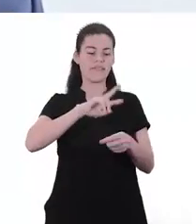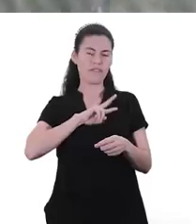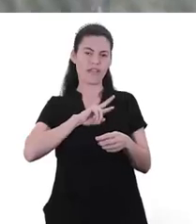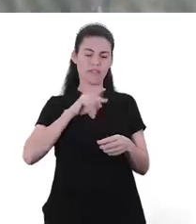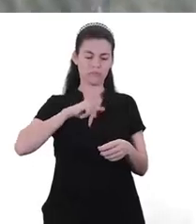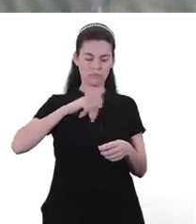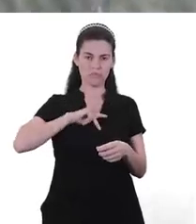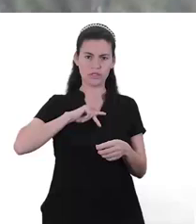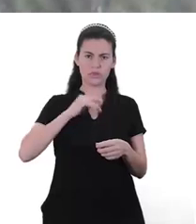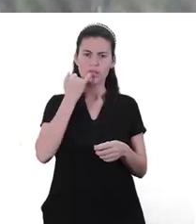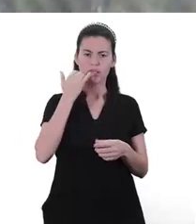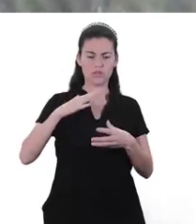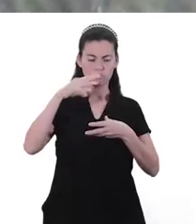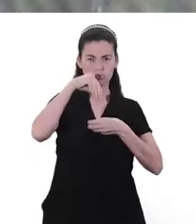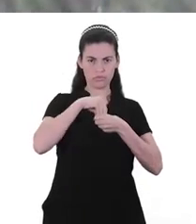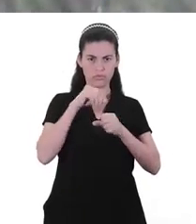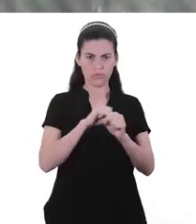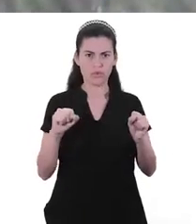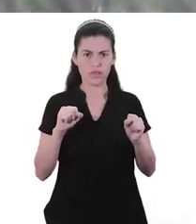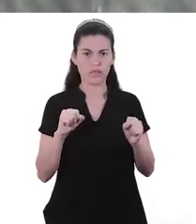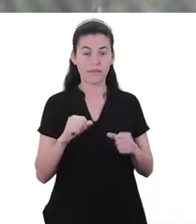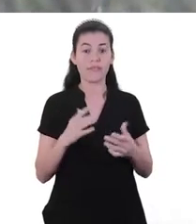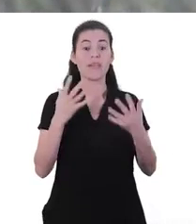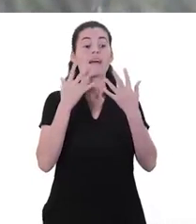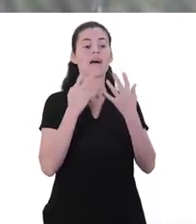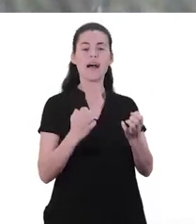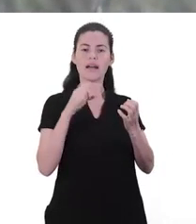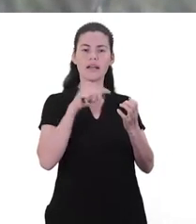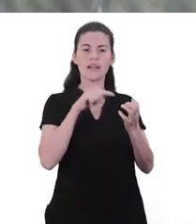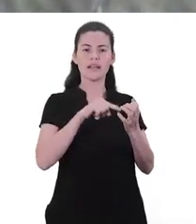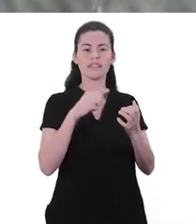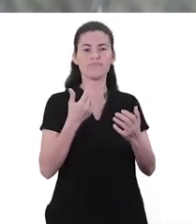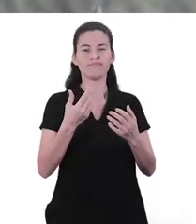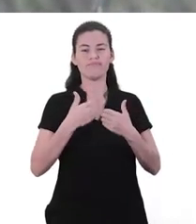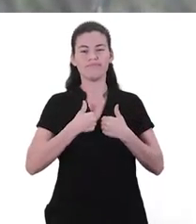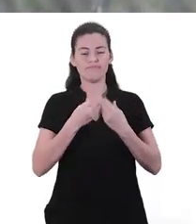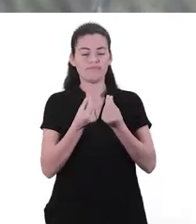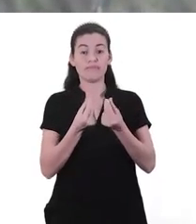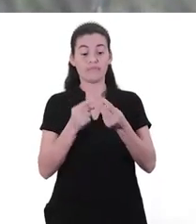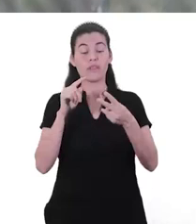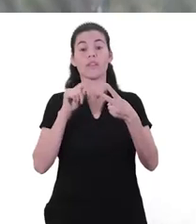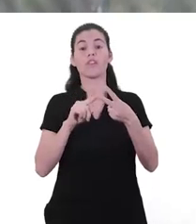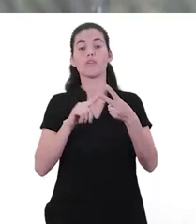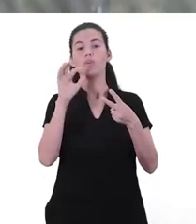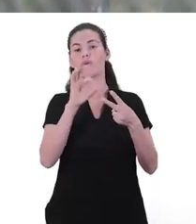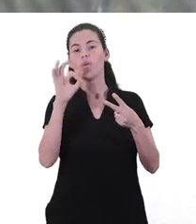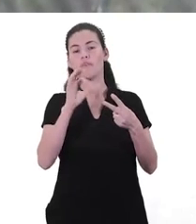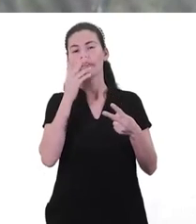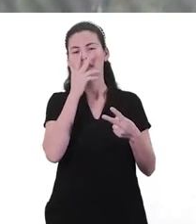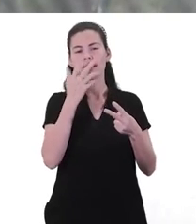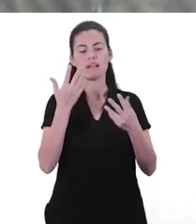niño. O sea, que hay mucha gente que hace arte porque, como decís, tiene esta sensibilidad, y otros profesionales que hacen arte